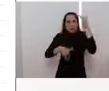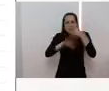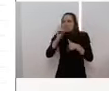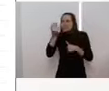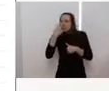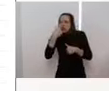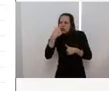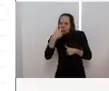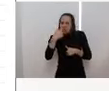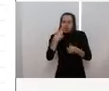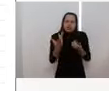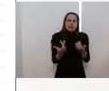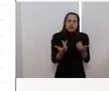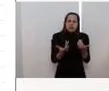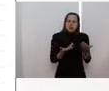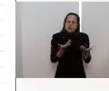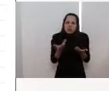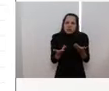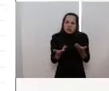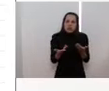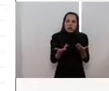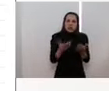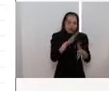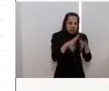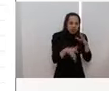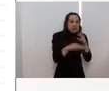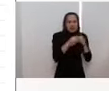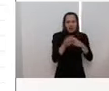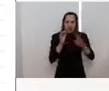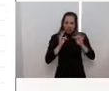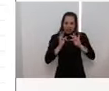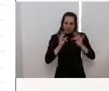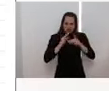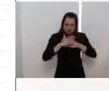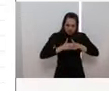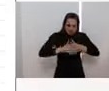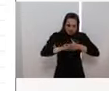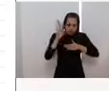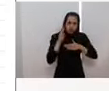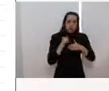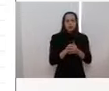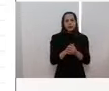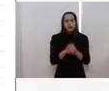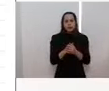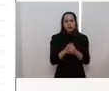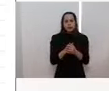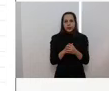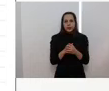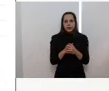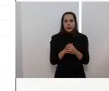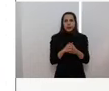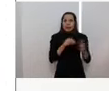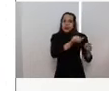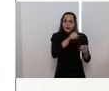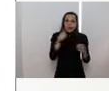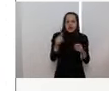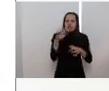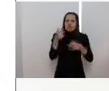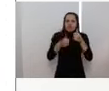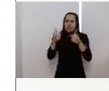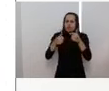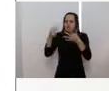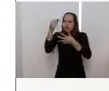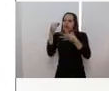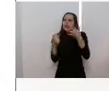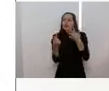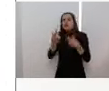de iu y de tratamientos para estos pacientes qué otro programa tenemos la experiencia